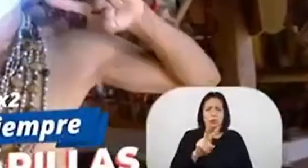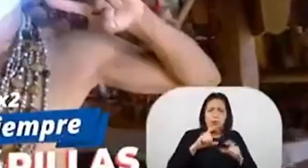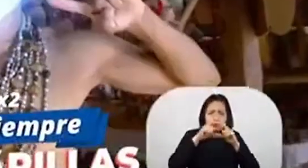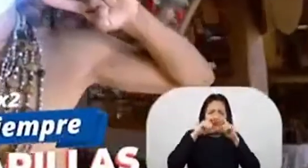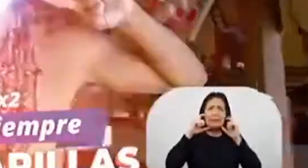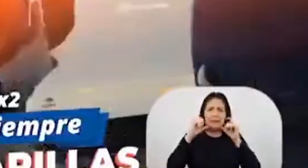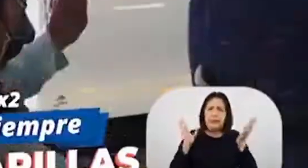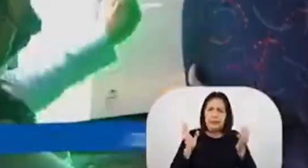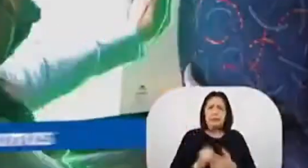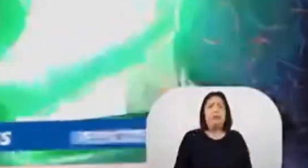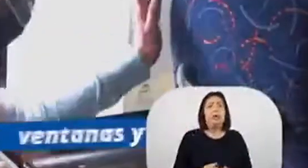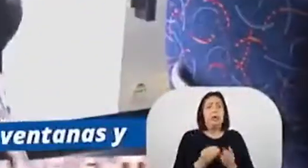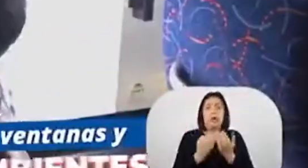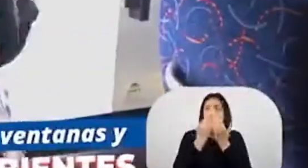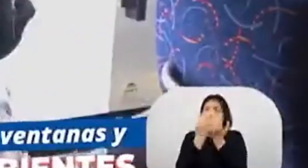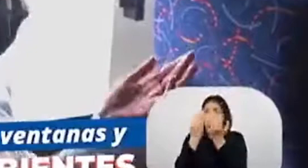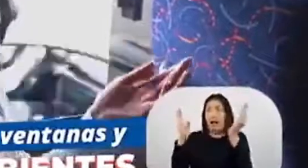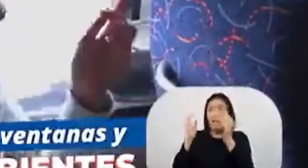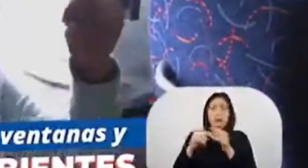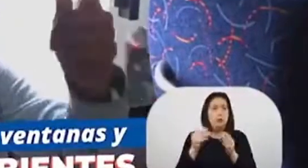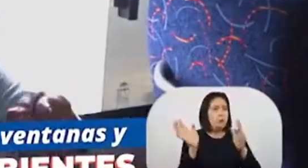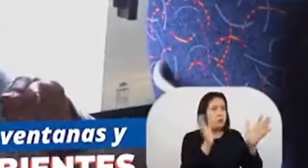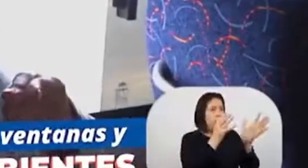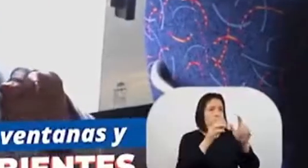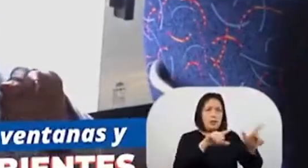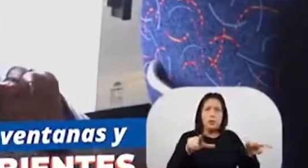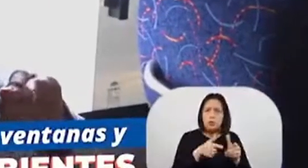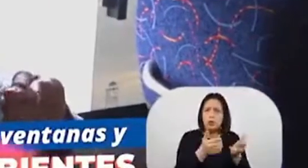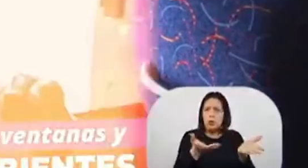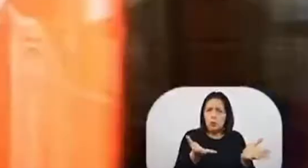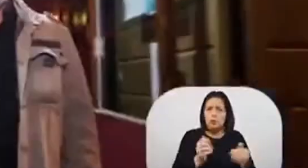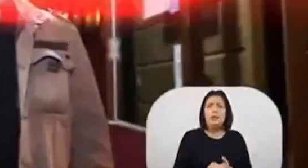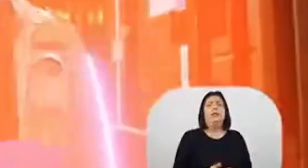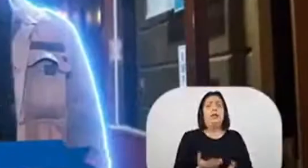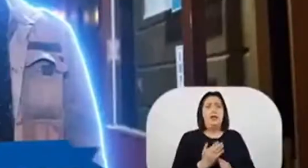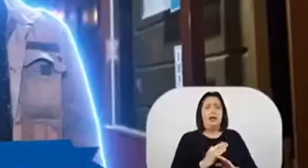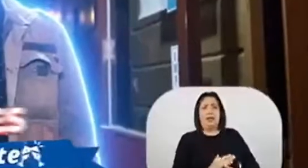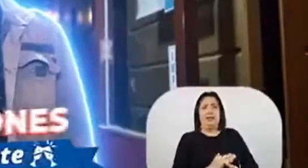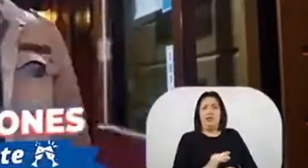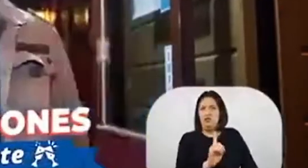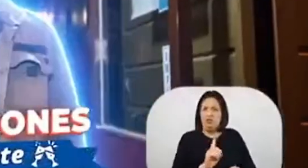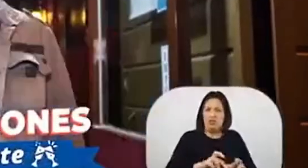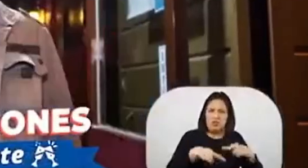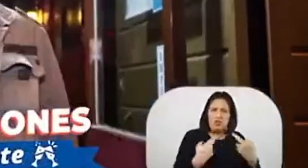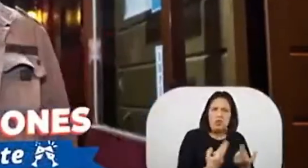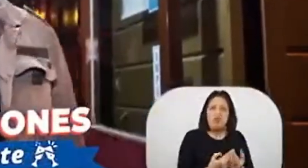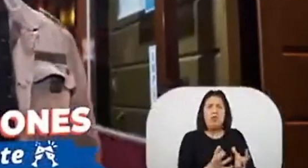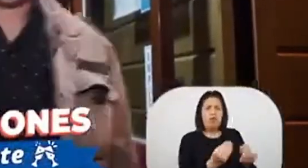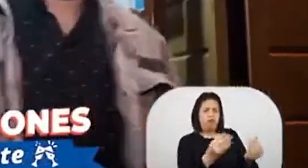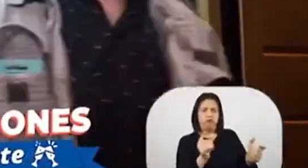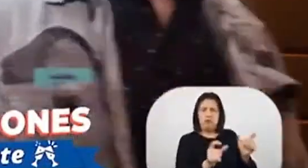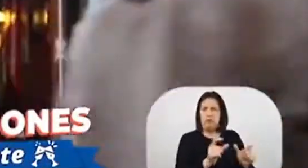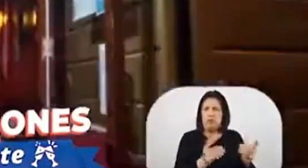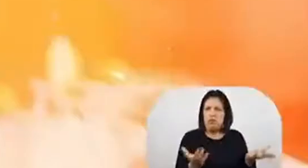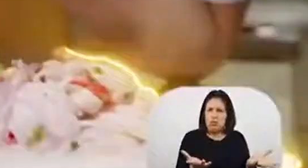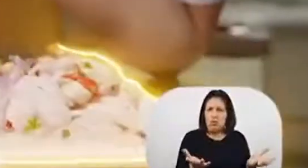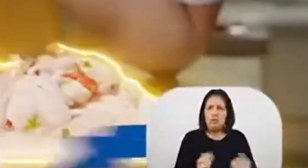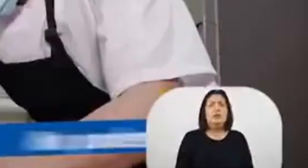dos mascarillas. Abramos ventanas y ventilemos ambientes. Y evitemos reuniones o lugares con mucha